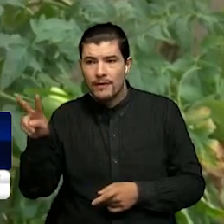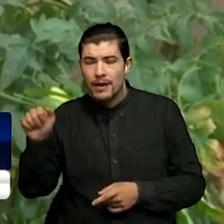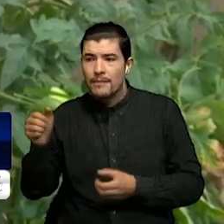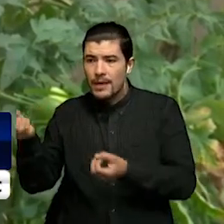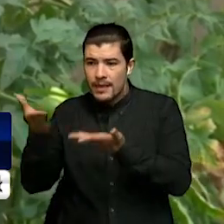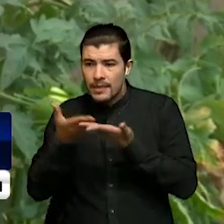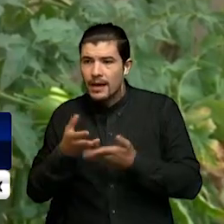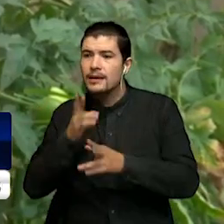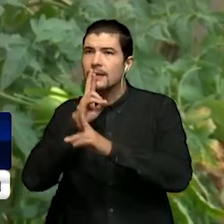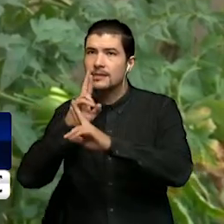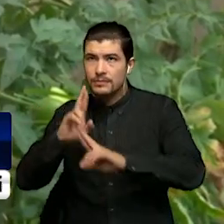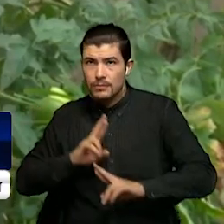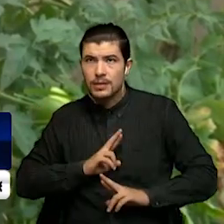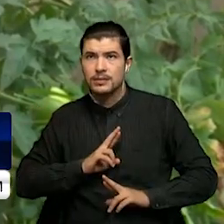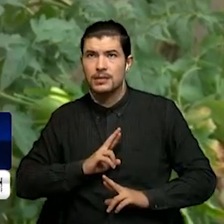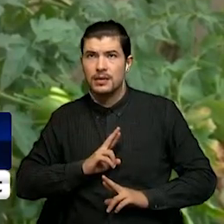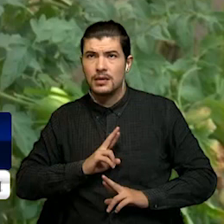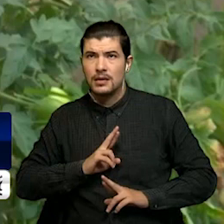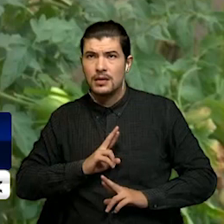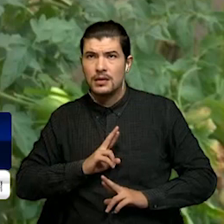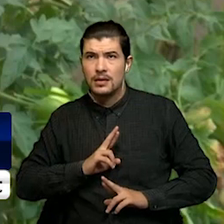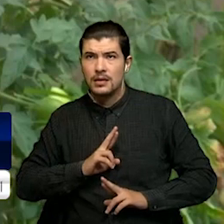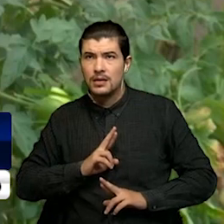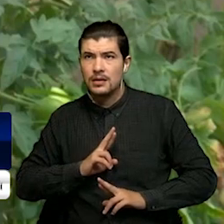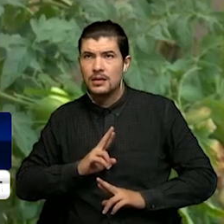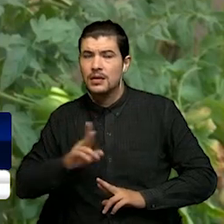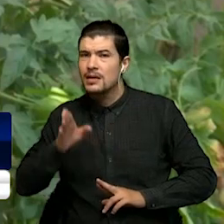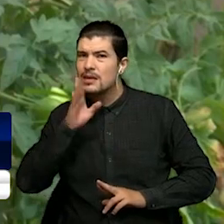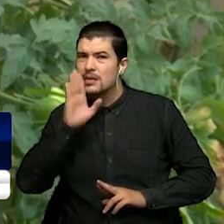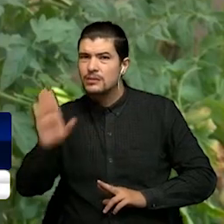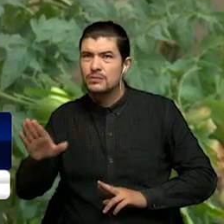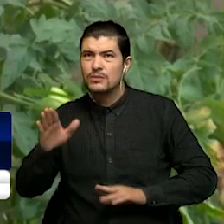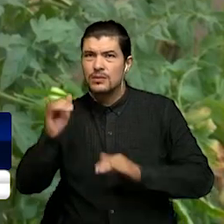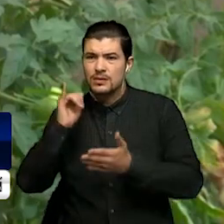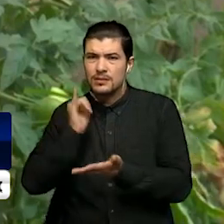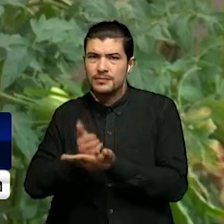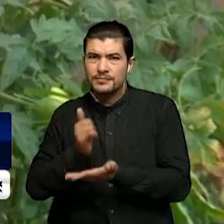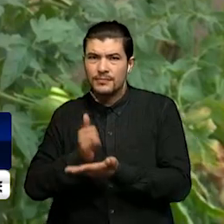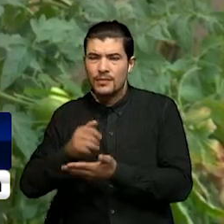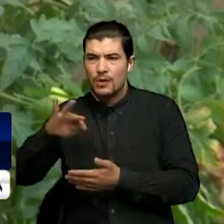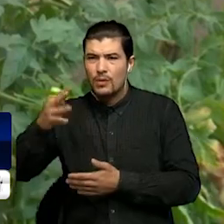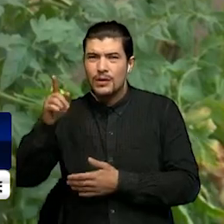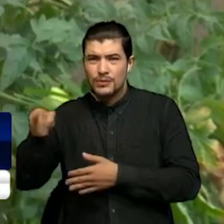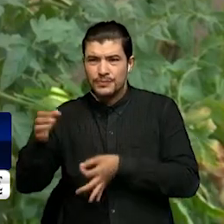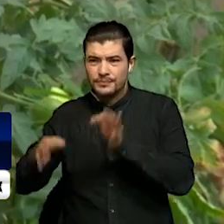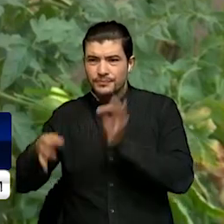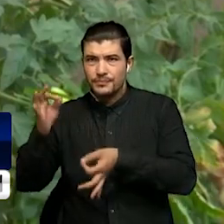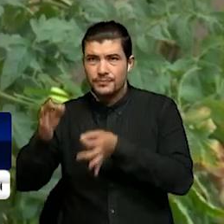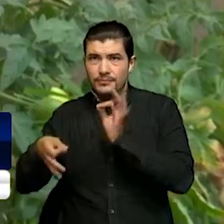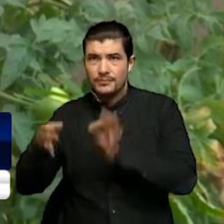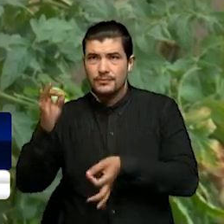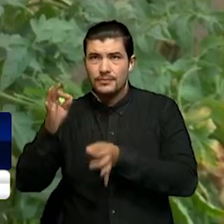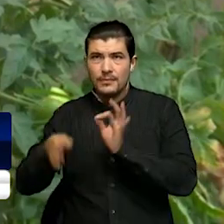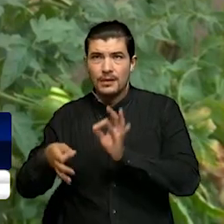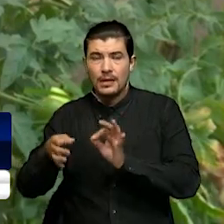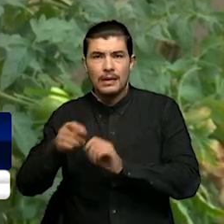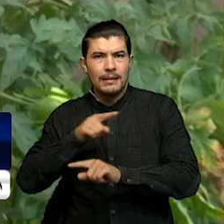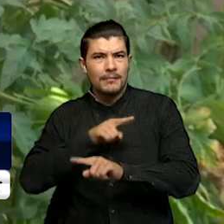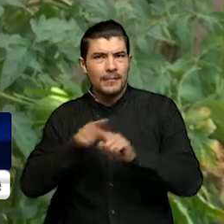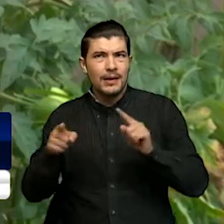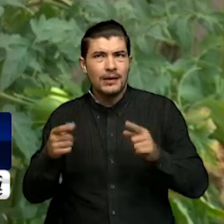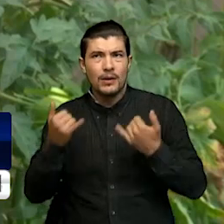respuesta emitida por el despacho número 4 del juzgado y